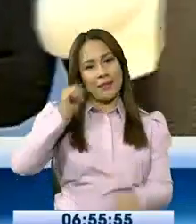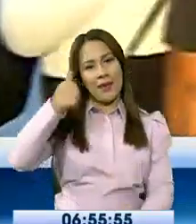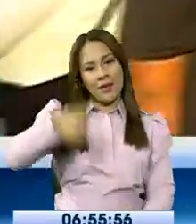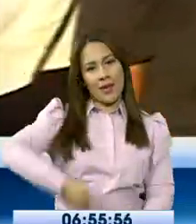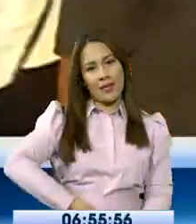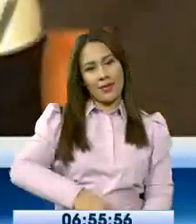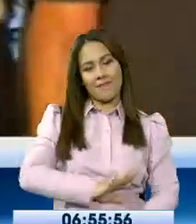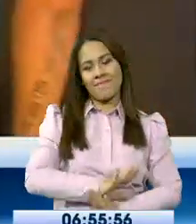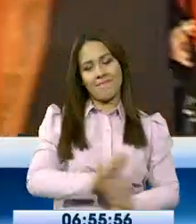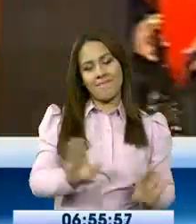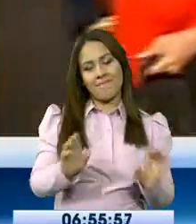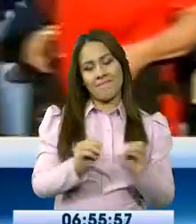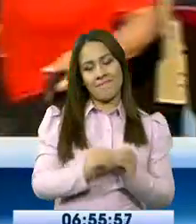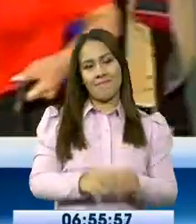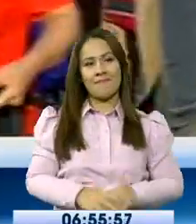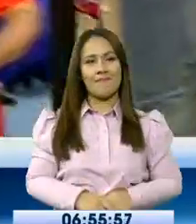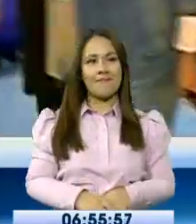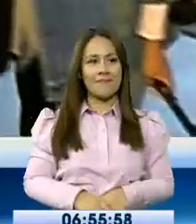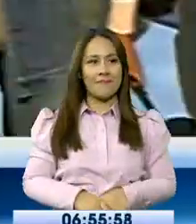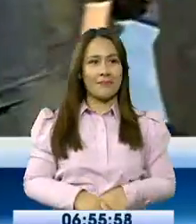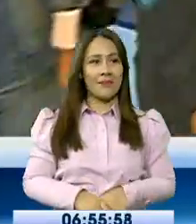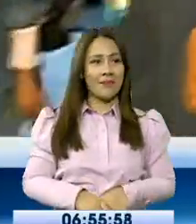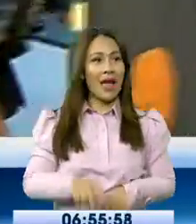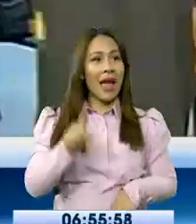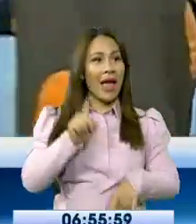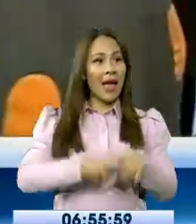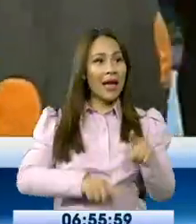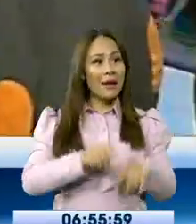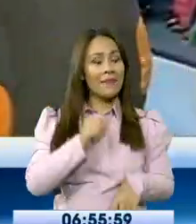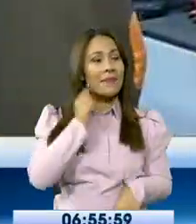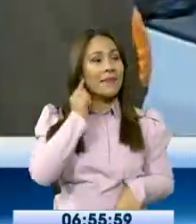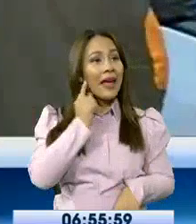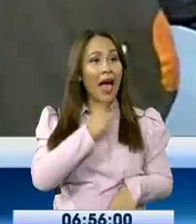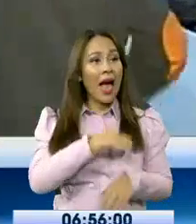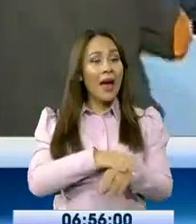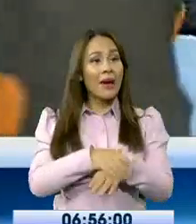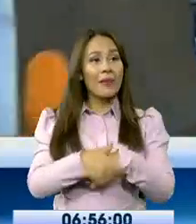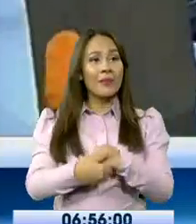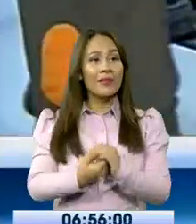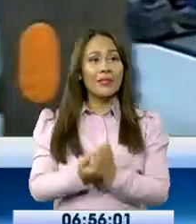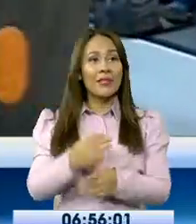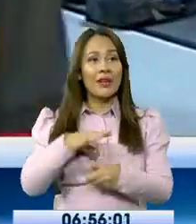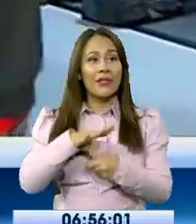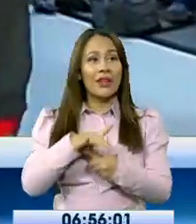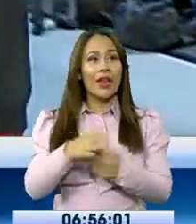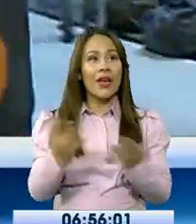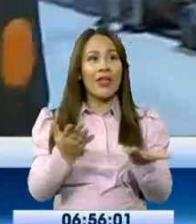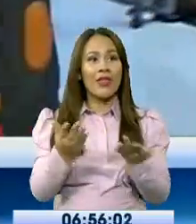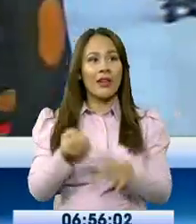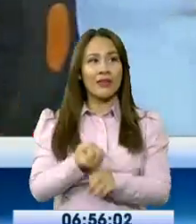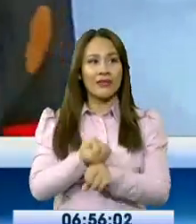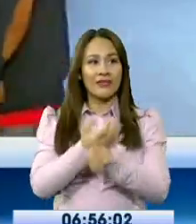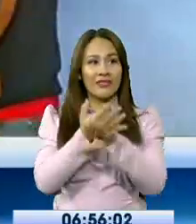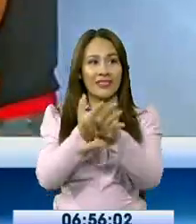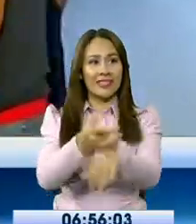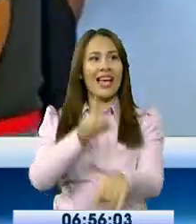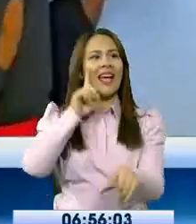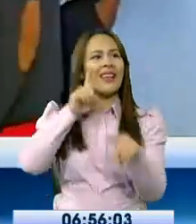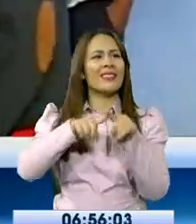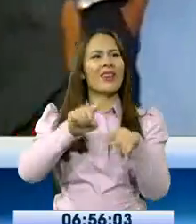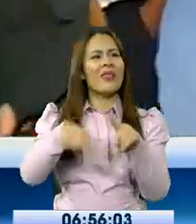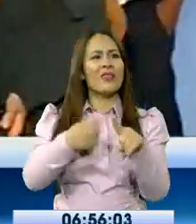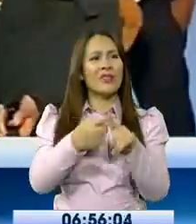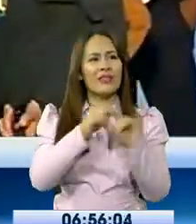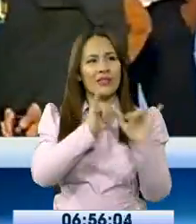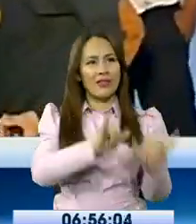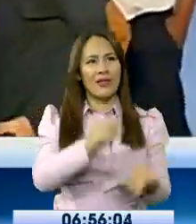dialogando. Amiga, buenos días. Aprovechando el feriado, ¿para dónde se dirige? A Ballenita. ¿Hasta cuándo se queda en Ballenita?